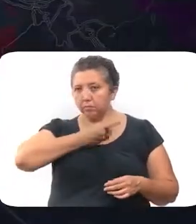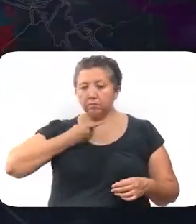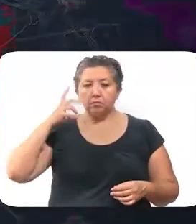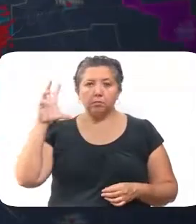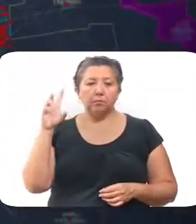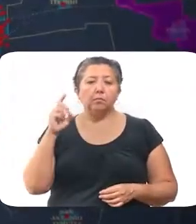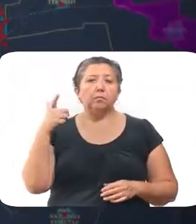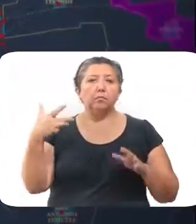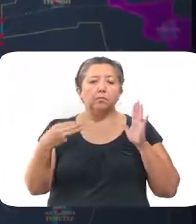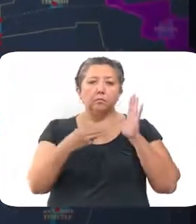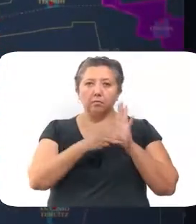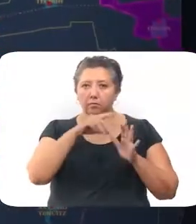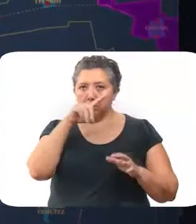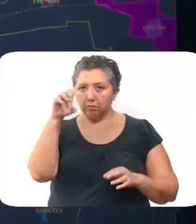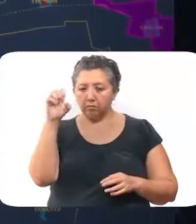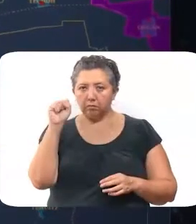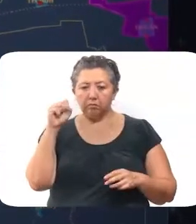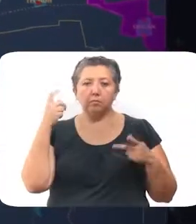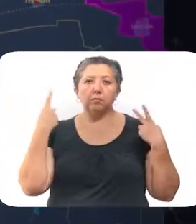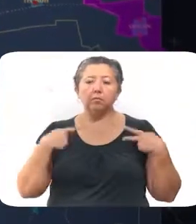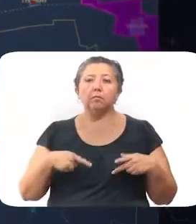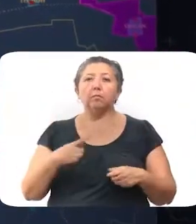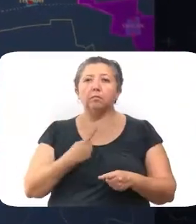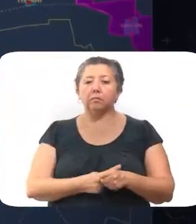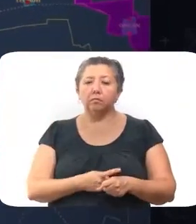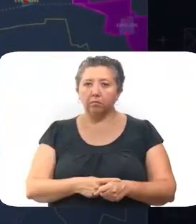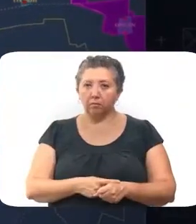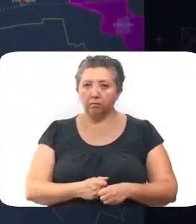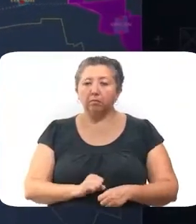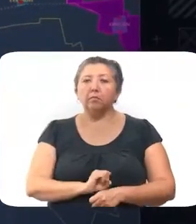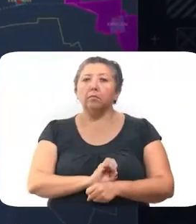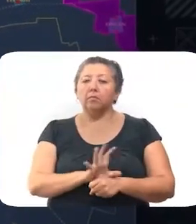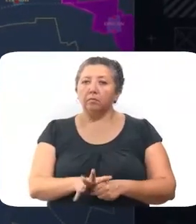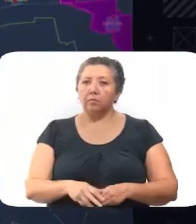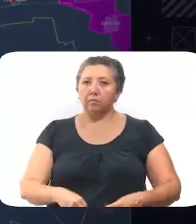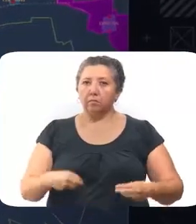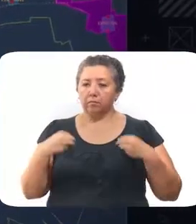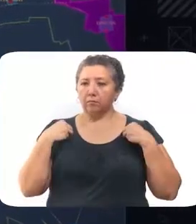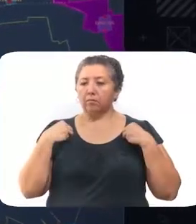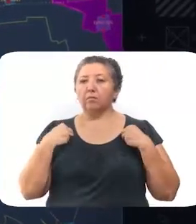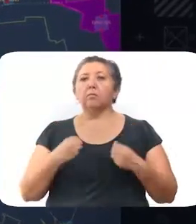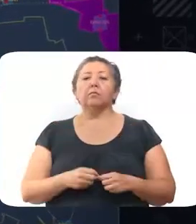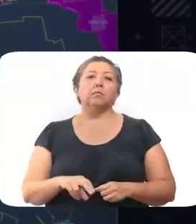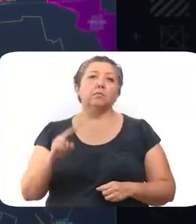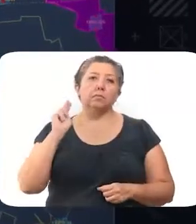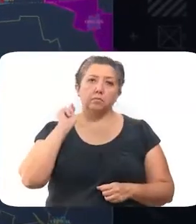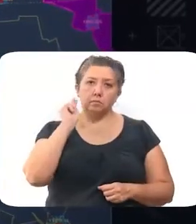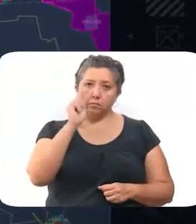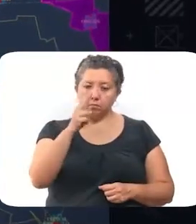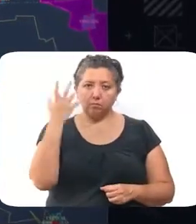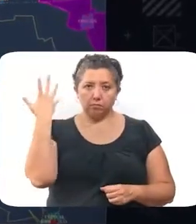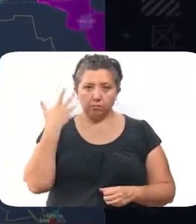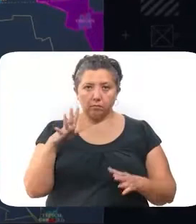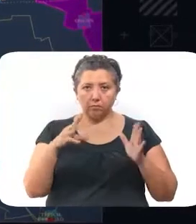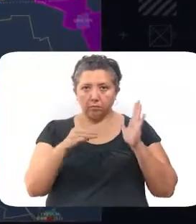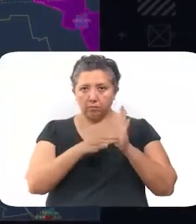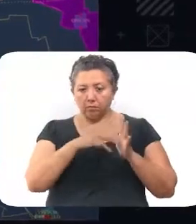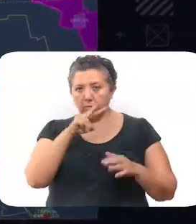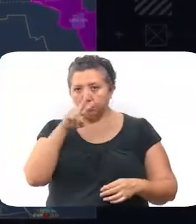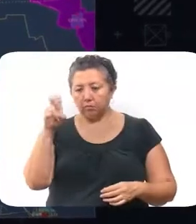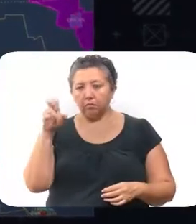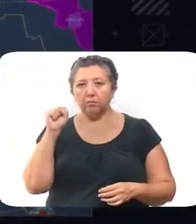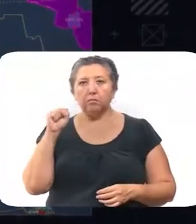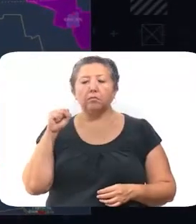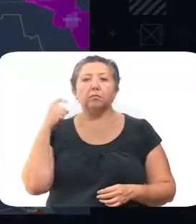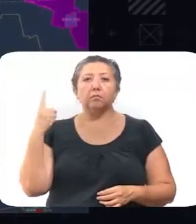diagnosticado 38.160 personas contagiadas de coronavirus, que viven en la zona norte